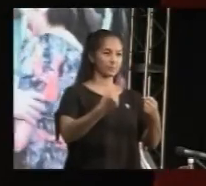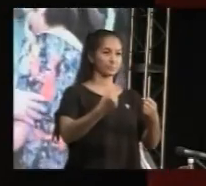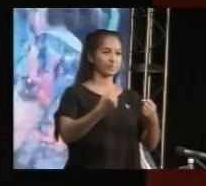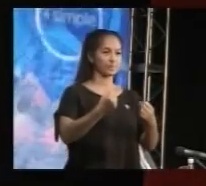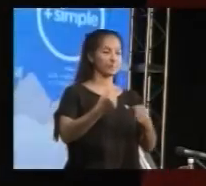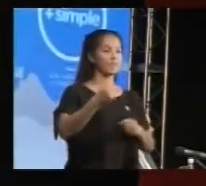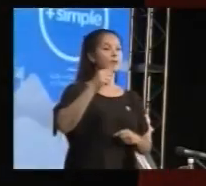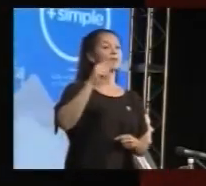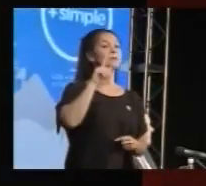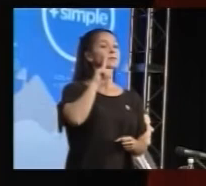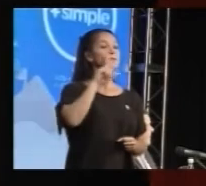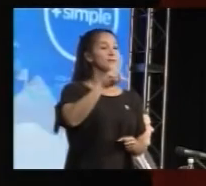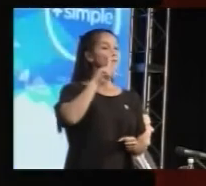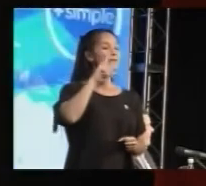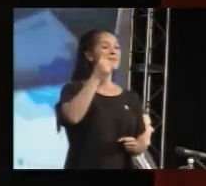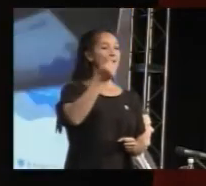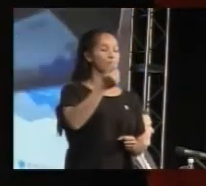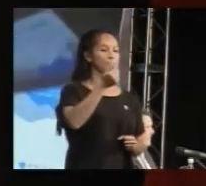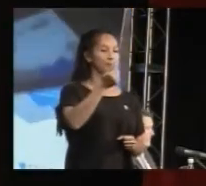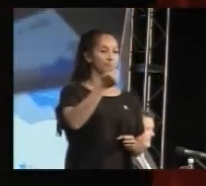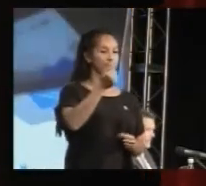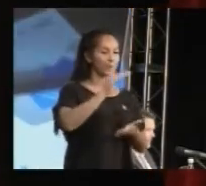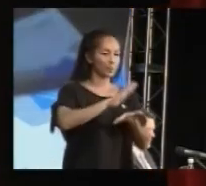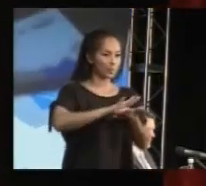Presidente Arturo Illia, cuya licitación